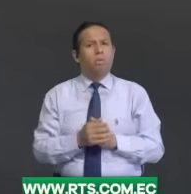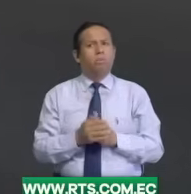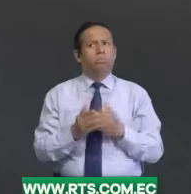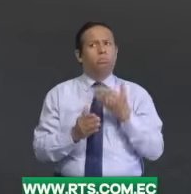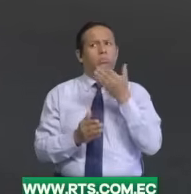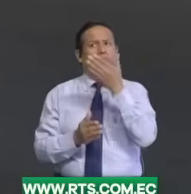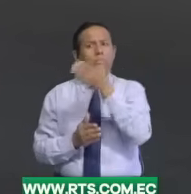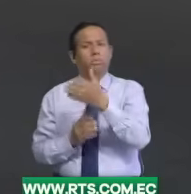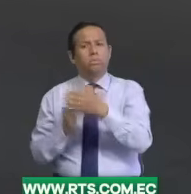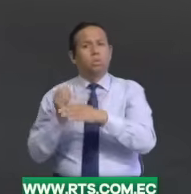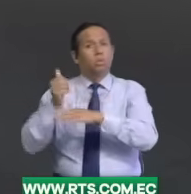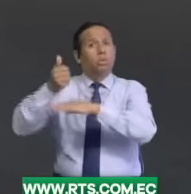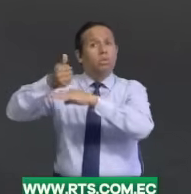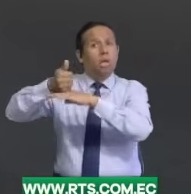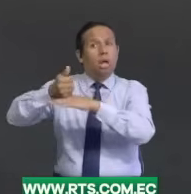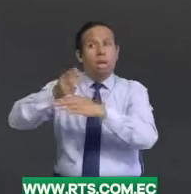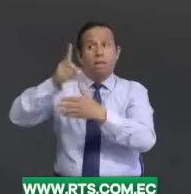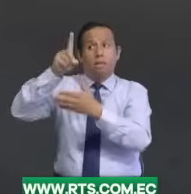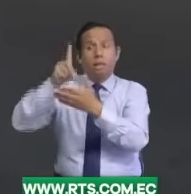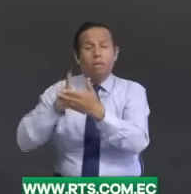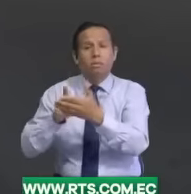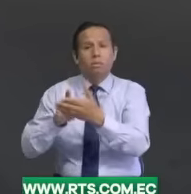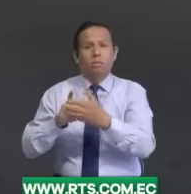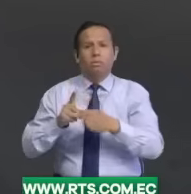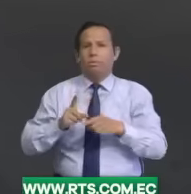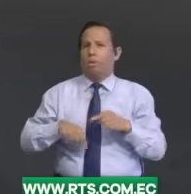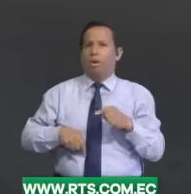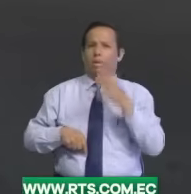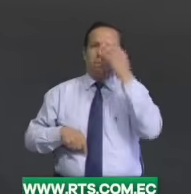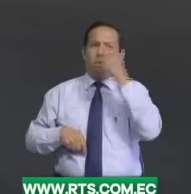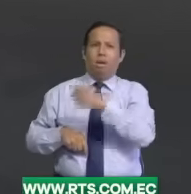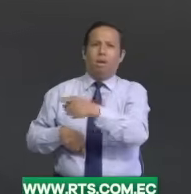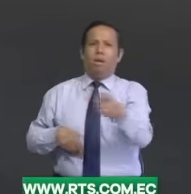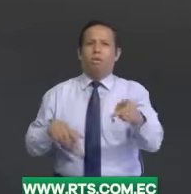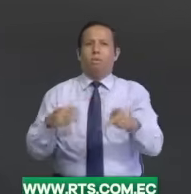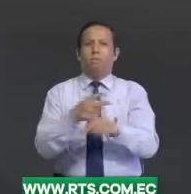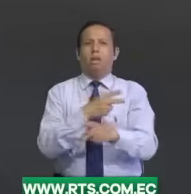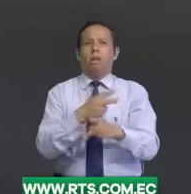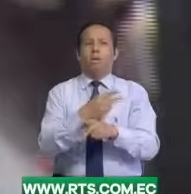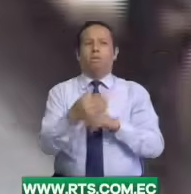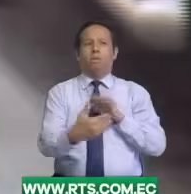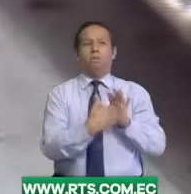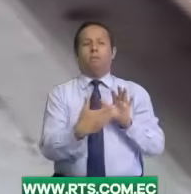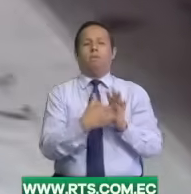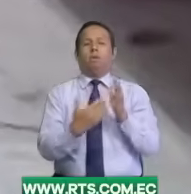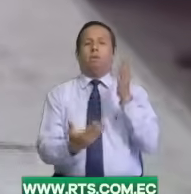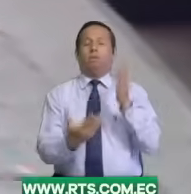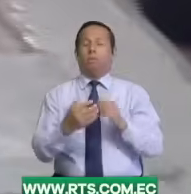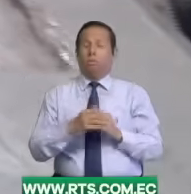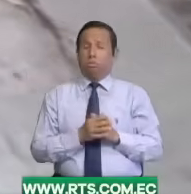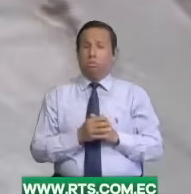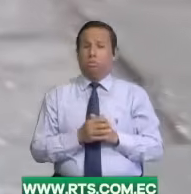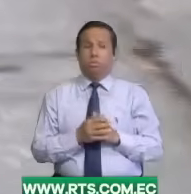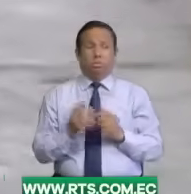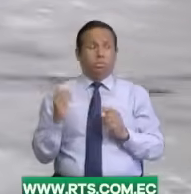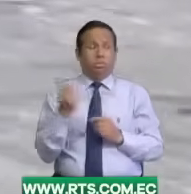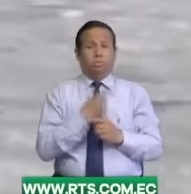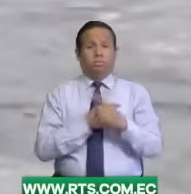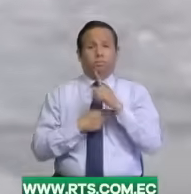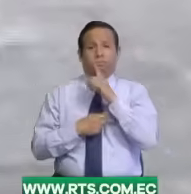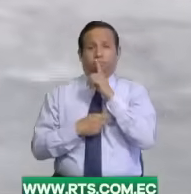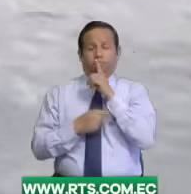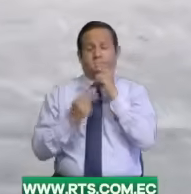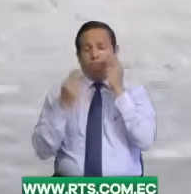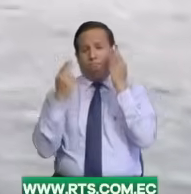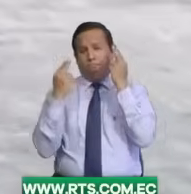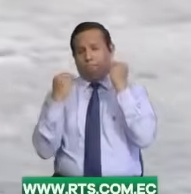autoridades competentes y poner una denuncia, porque pueden tomar represalias contra su integridad. Y las personas no denuncian por miedo, no